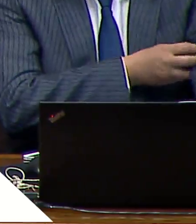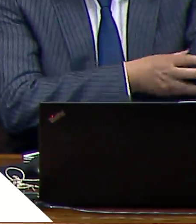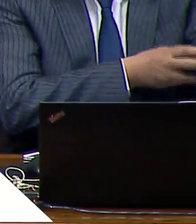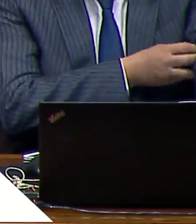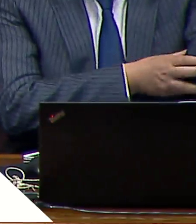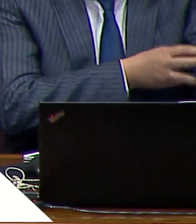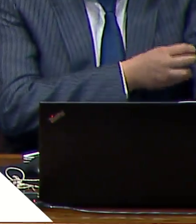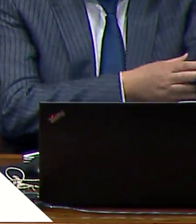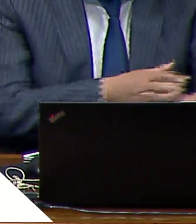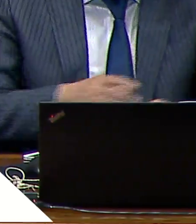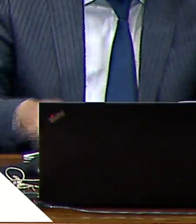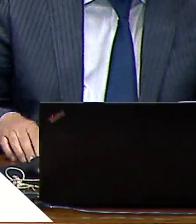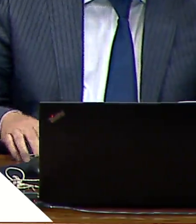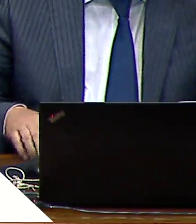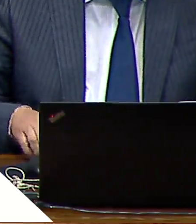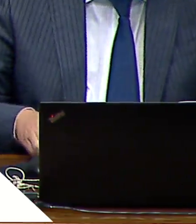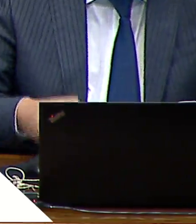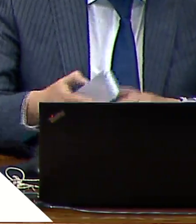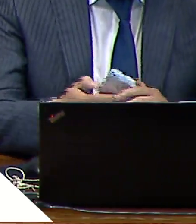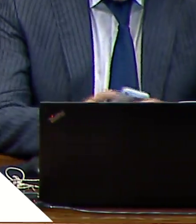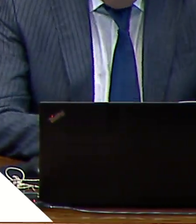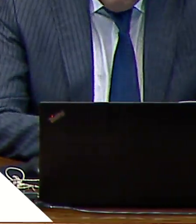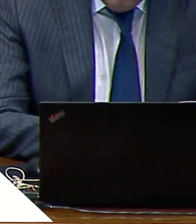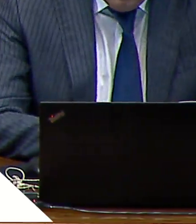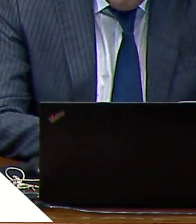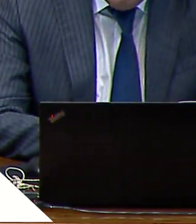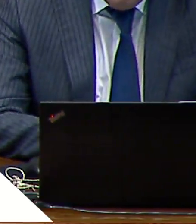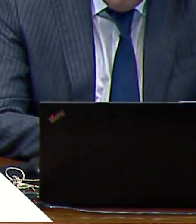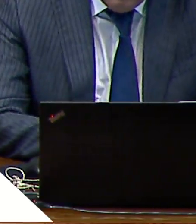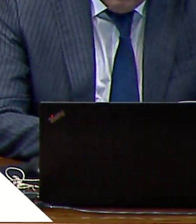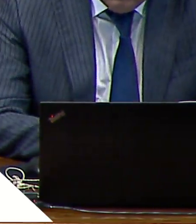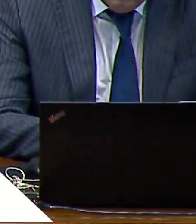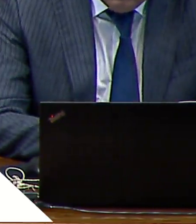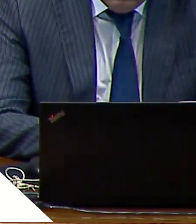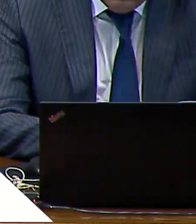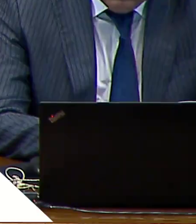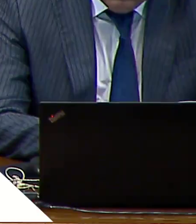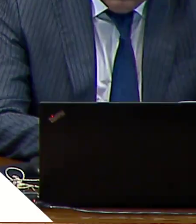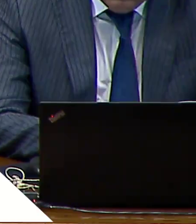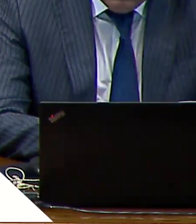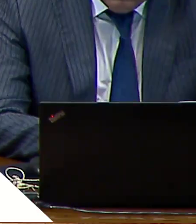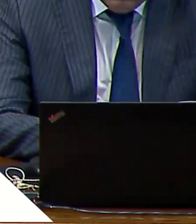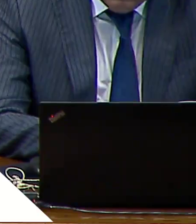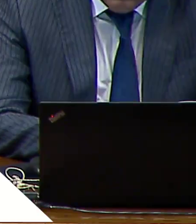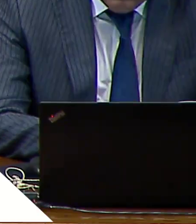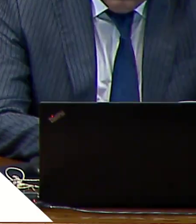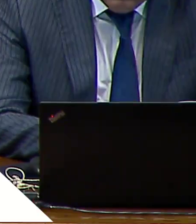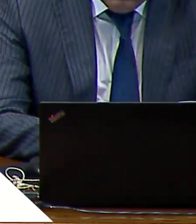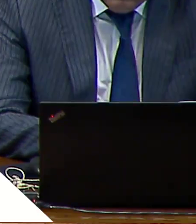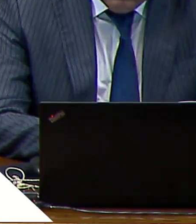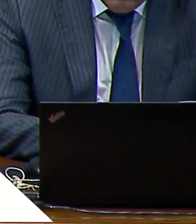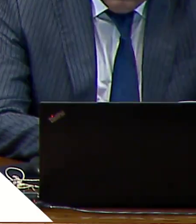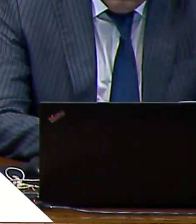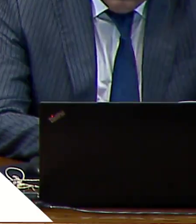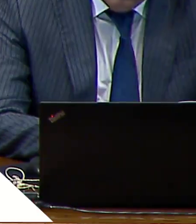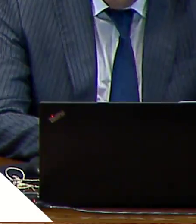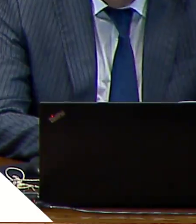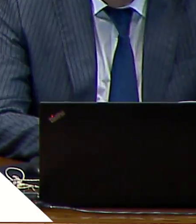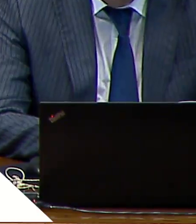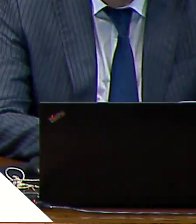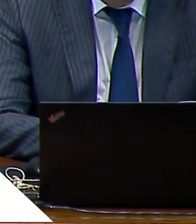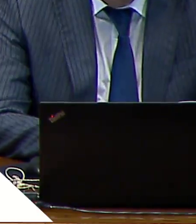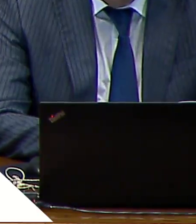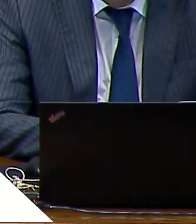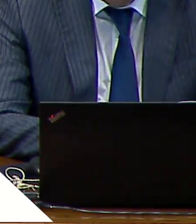manifestarse muy tiempo les pido silencio por favor no quiero proceder al desalojo que lo que me empiezan a